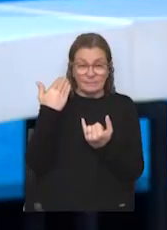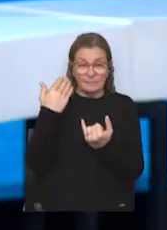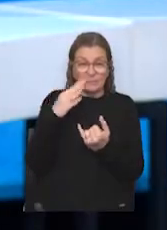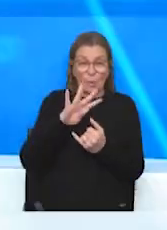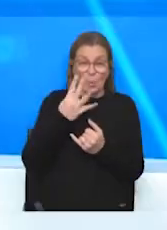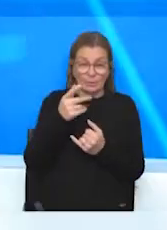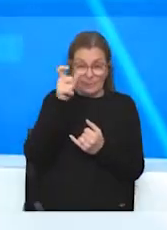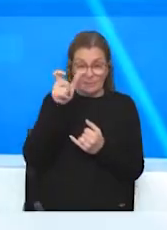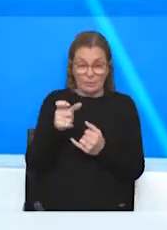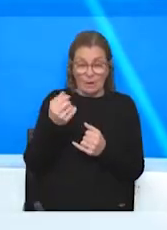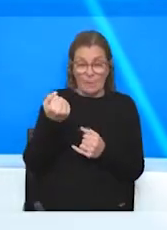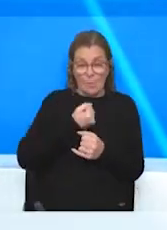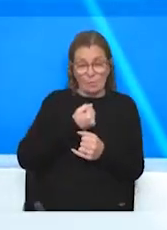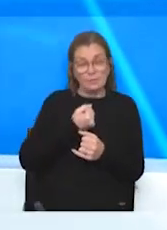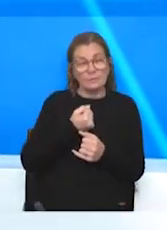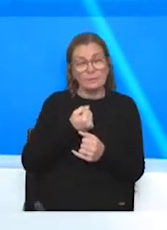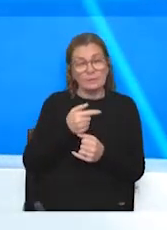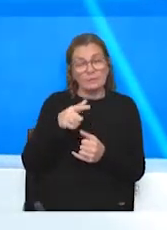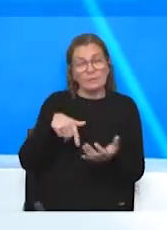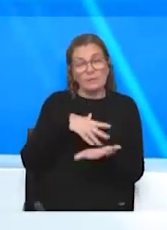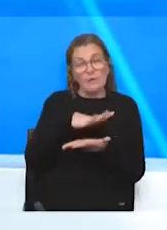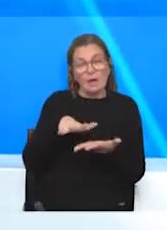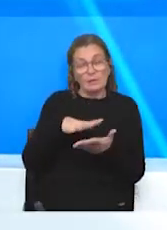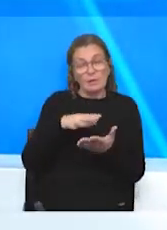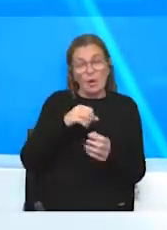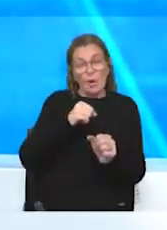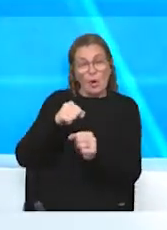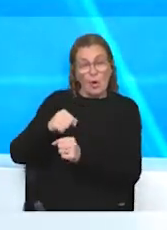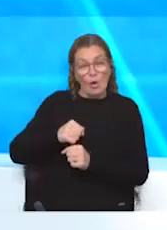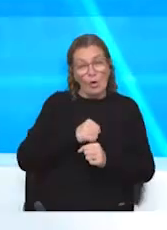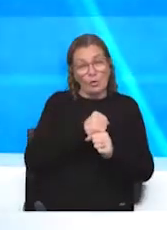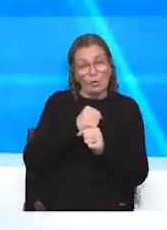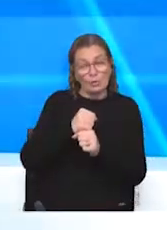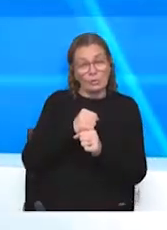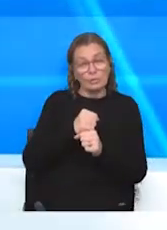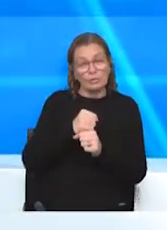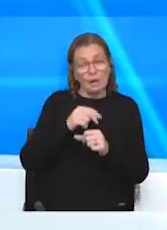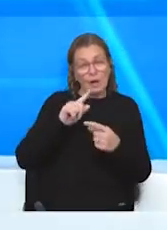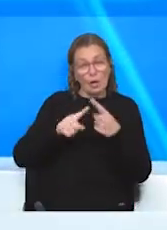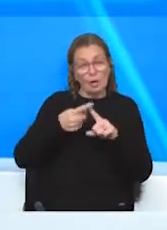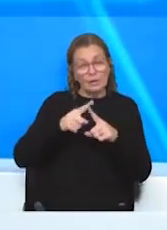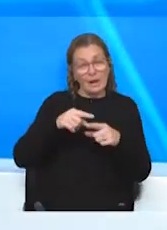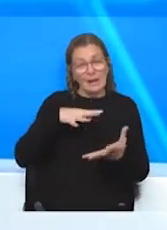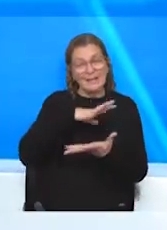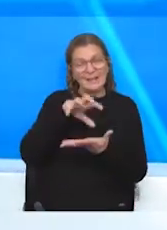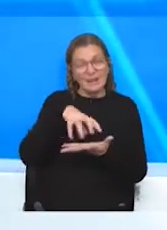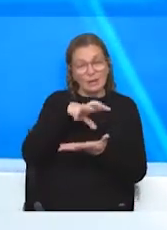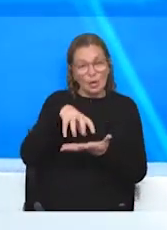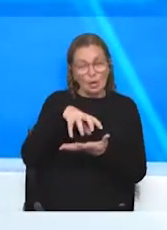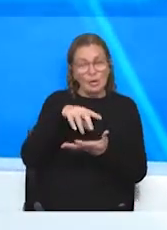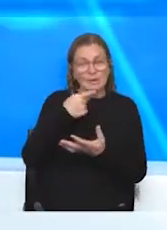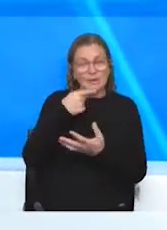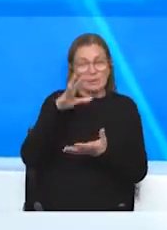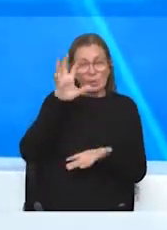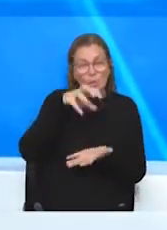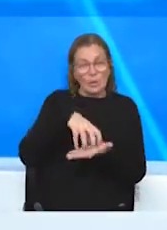homicidio Sí en ese barrio funciona no merendero que están vinculados a la redes del Cerro de la coordinadora popular y solidaria y ahí en ese lugar